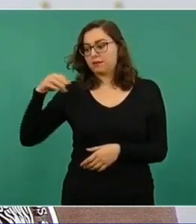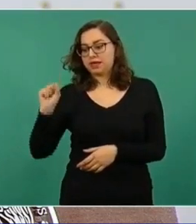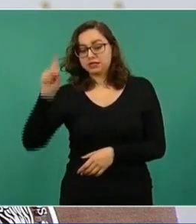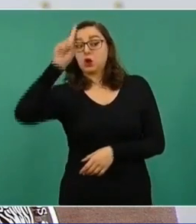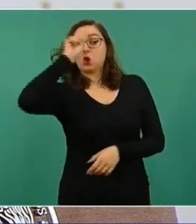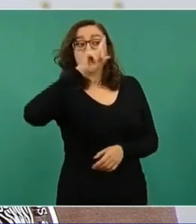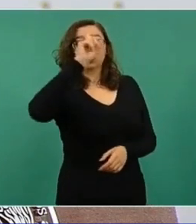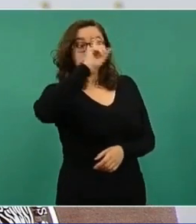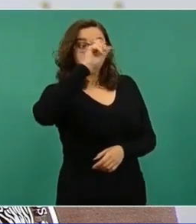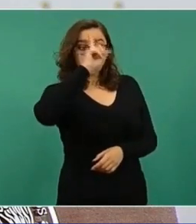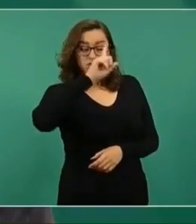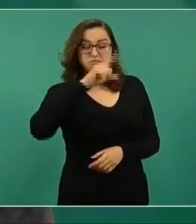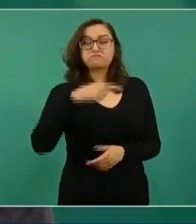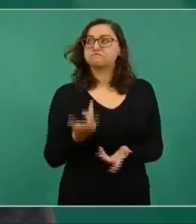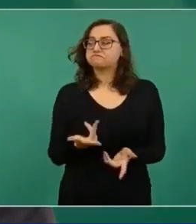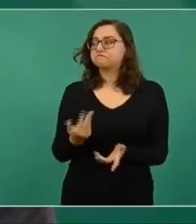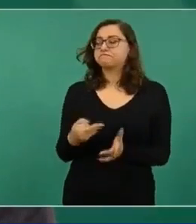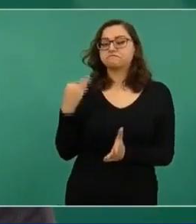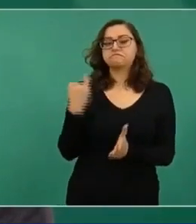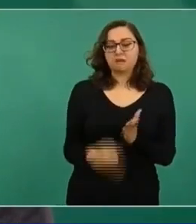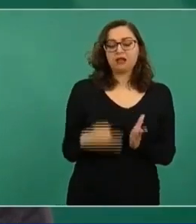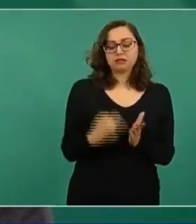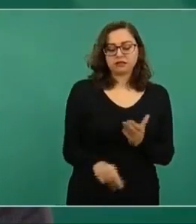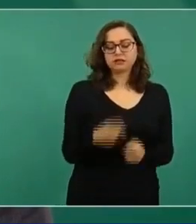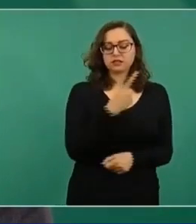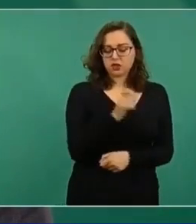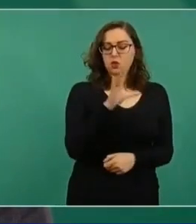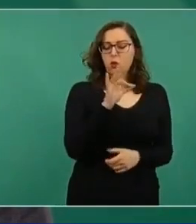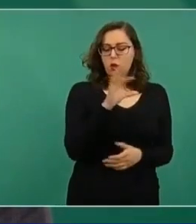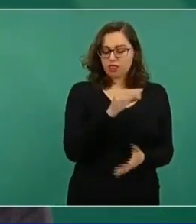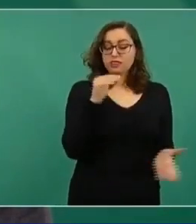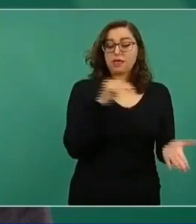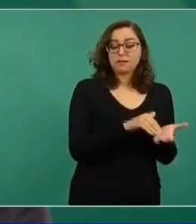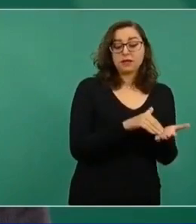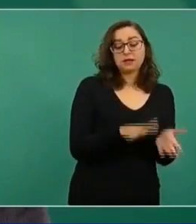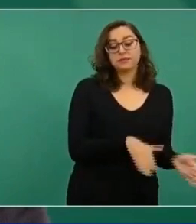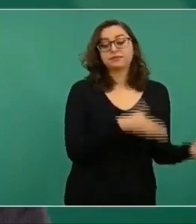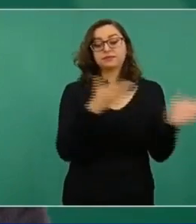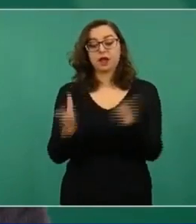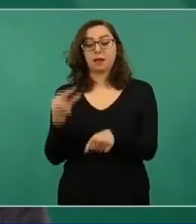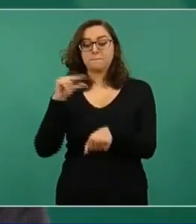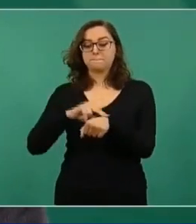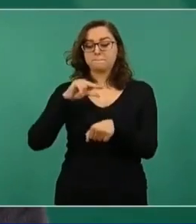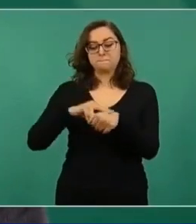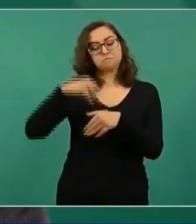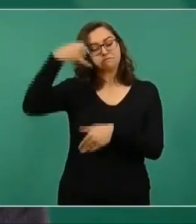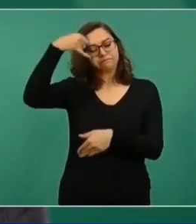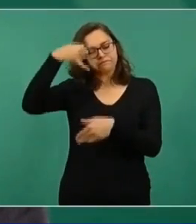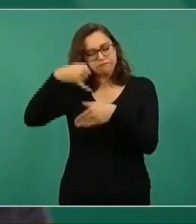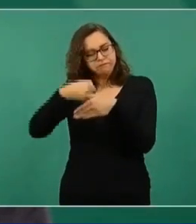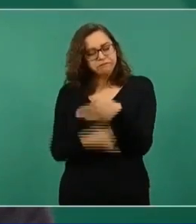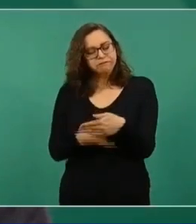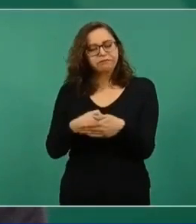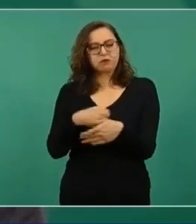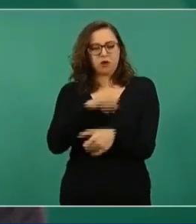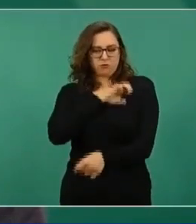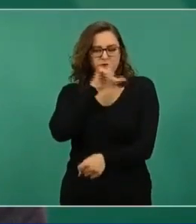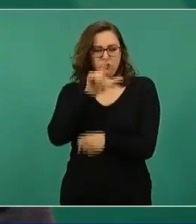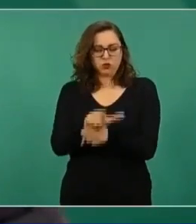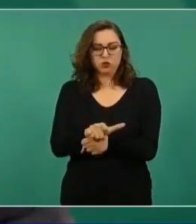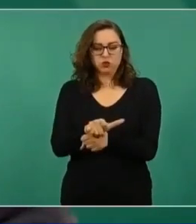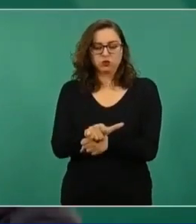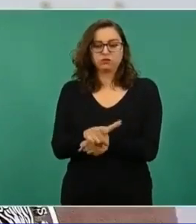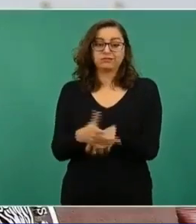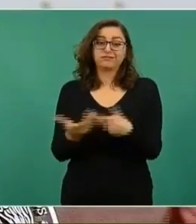Salud. Y en cuanto a los médicos especialistas, que también es un déficit que, como ya señala el señor presidente, fue